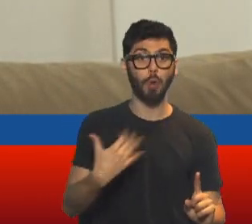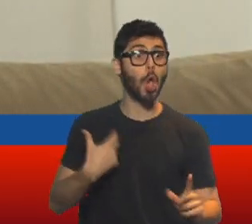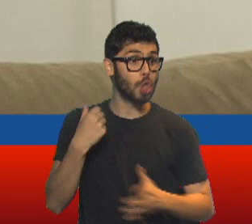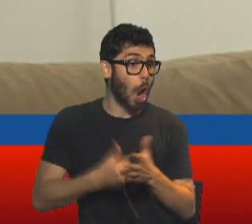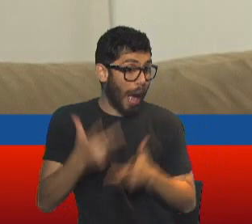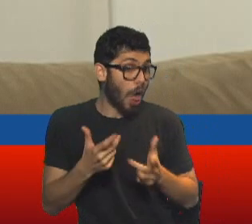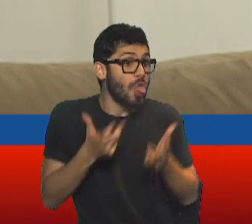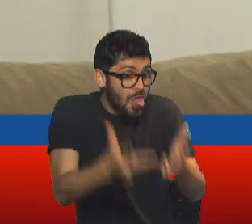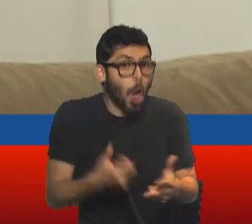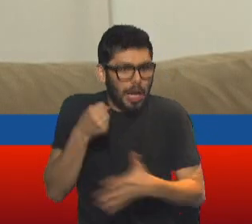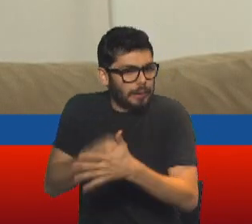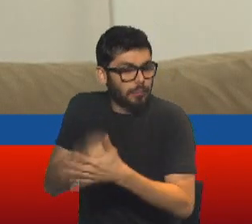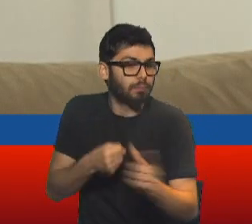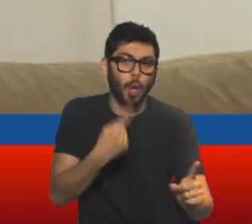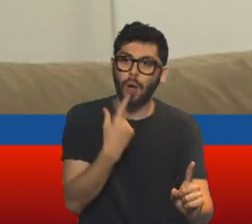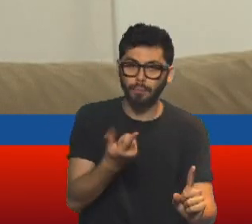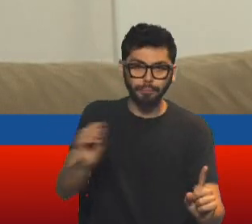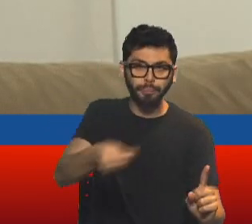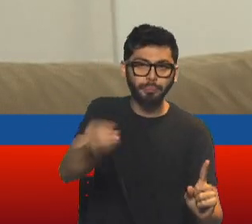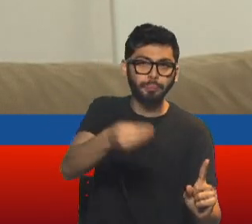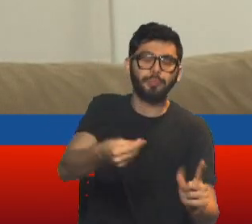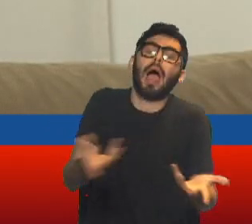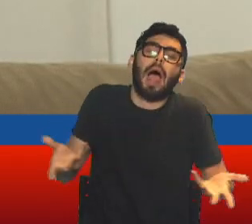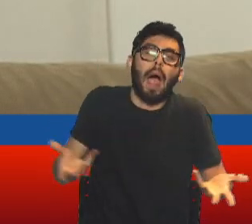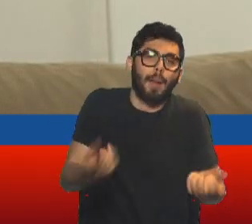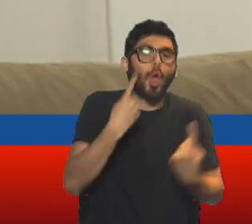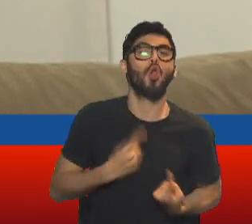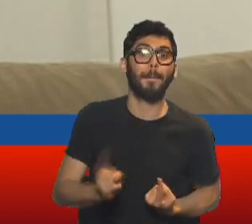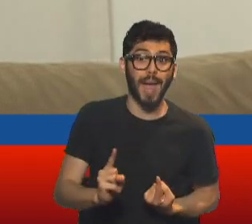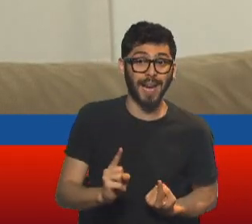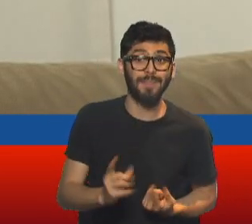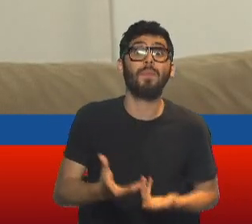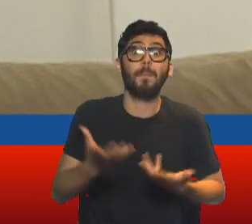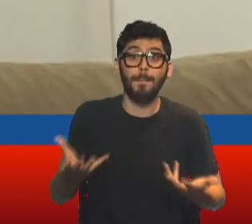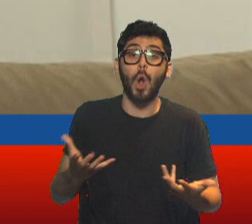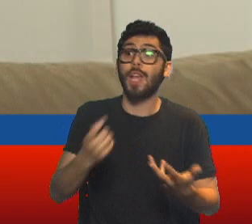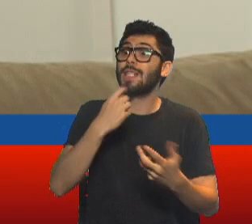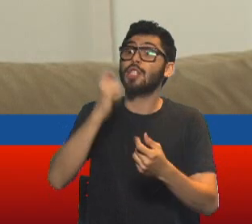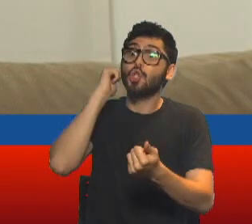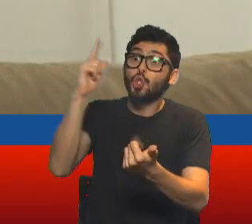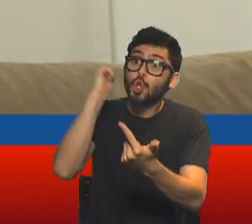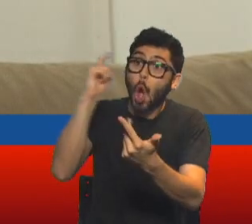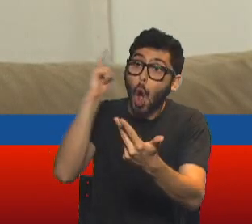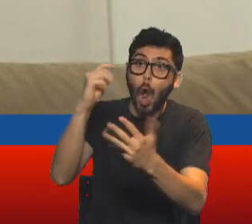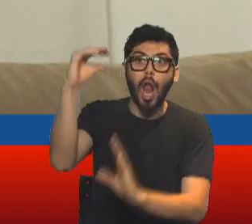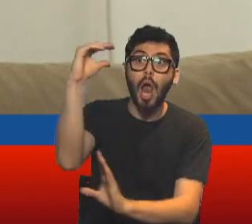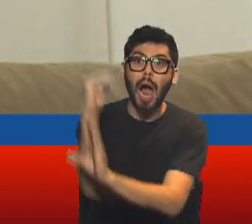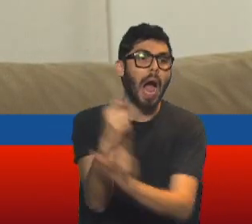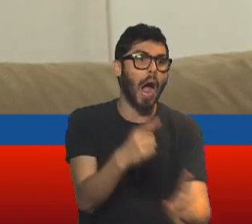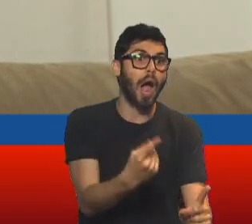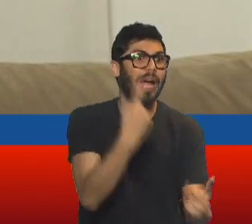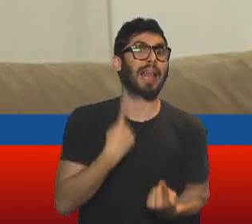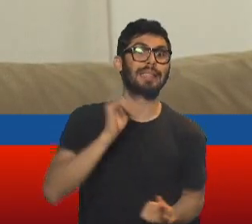Mi palabra pierde valor y nosotros vamos a recuperar la credibilidad cuando estas cosas se empiecen a concretar. Lo más rápido posible, lo